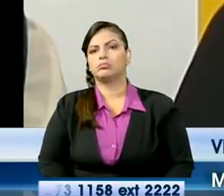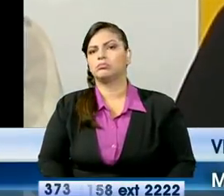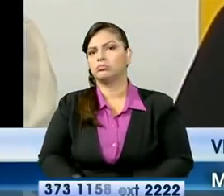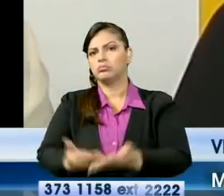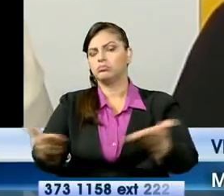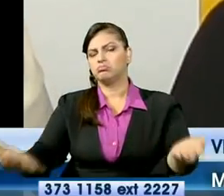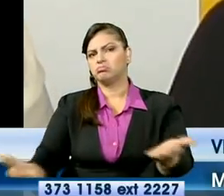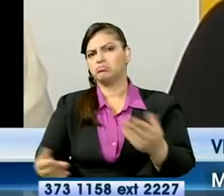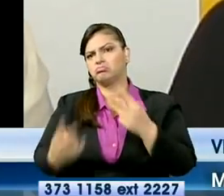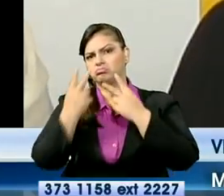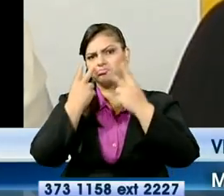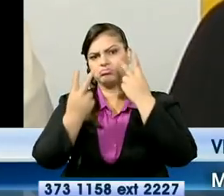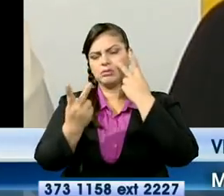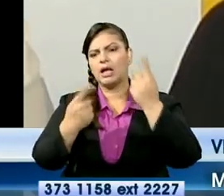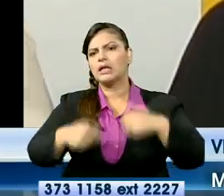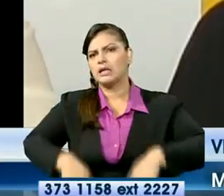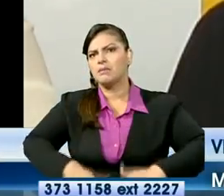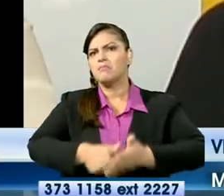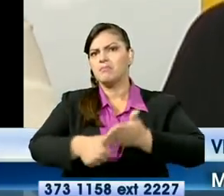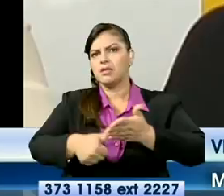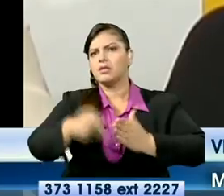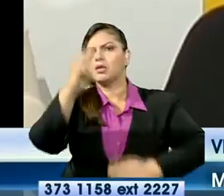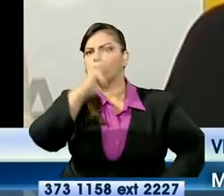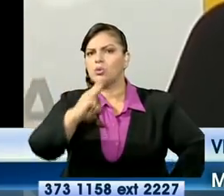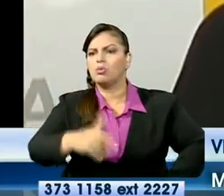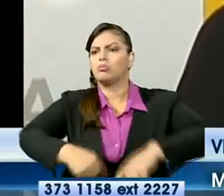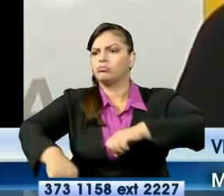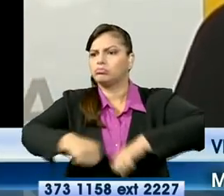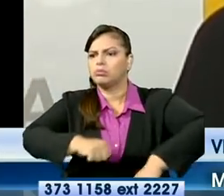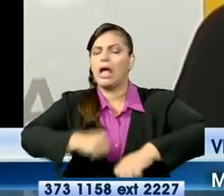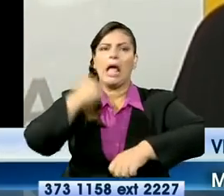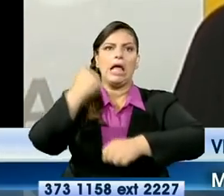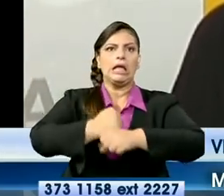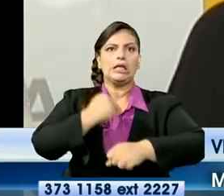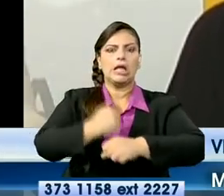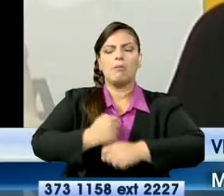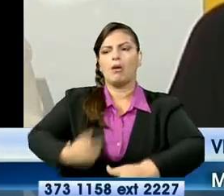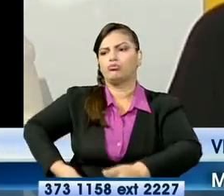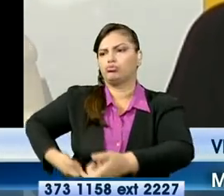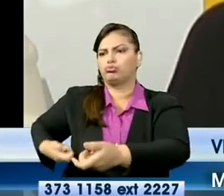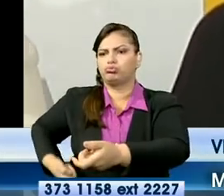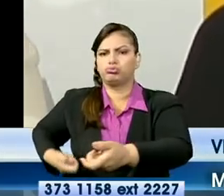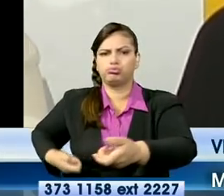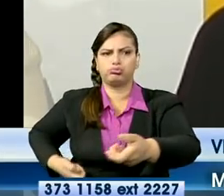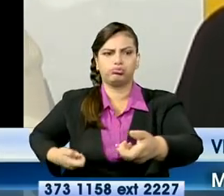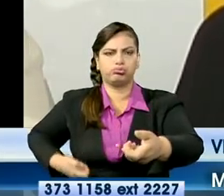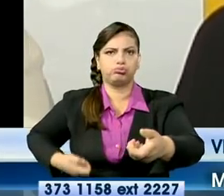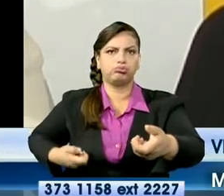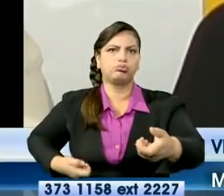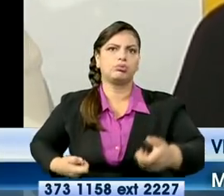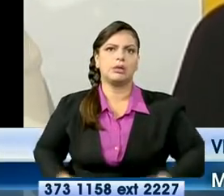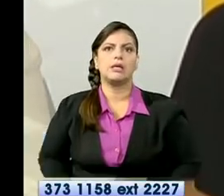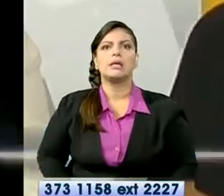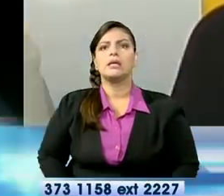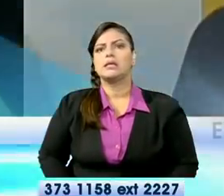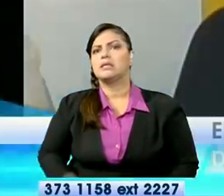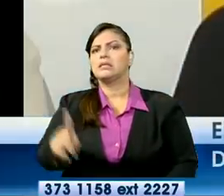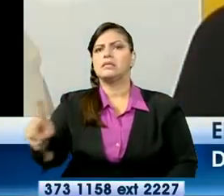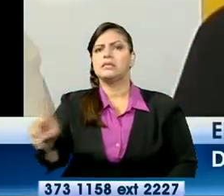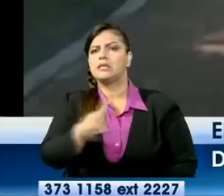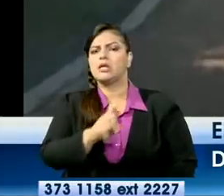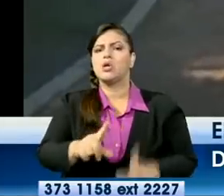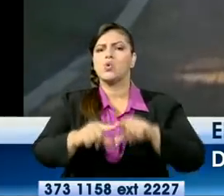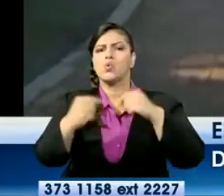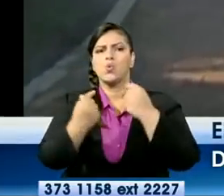nuestras actividades de abatización y de fumigación. Son cientos de brigadas que se han desplegado a nivel nacional, están llegando a los